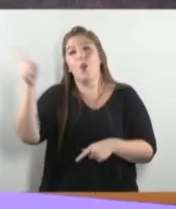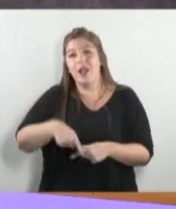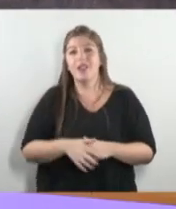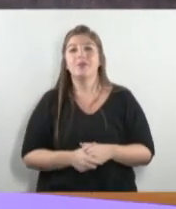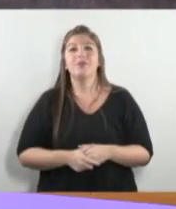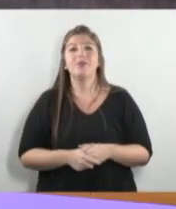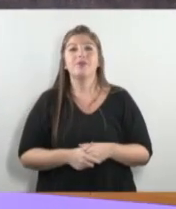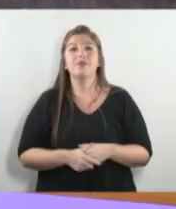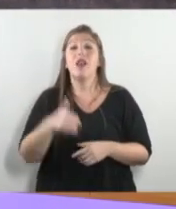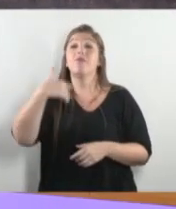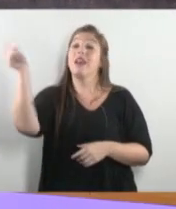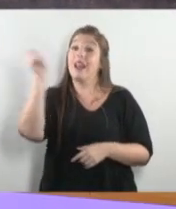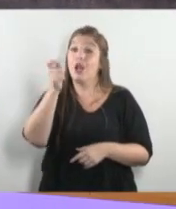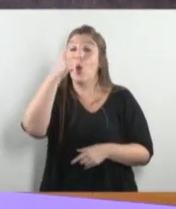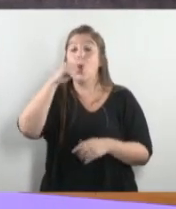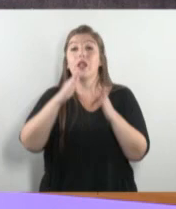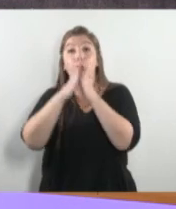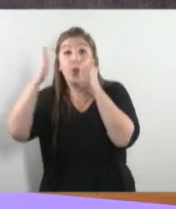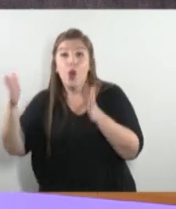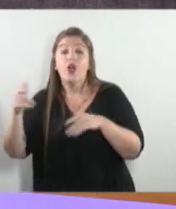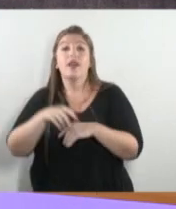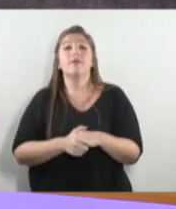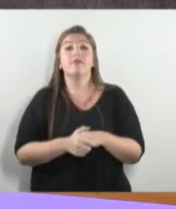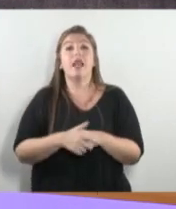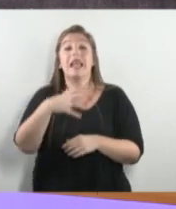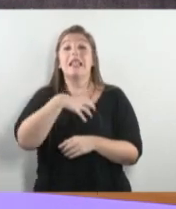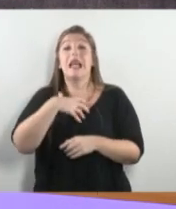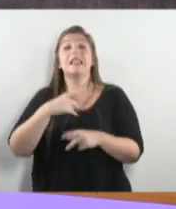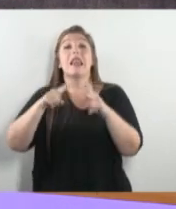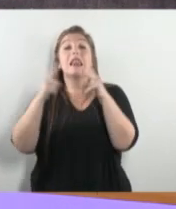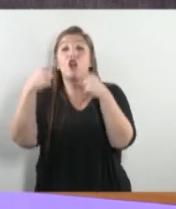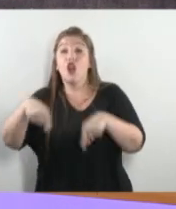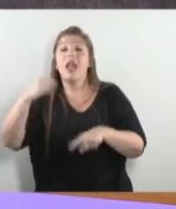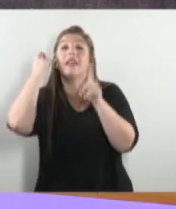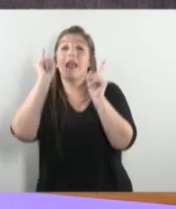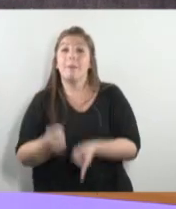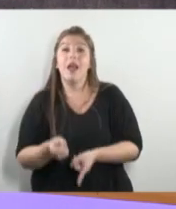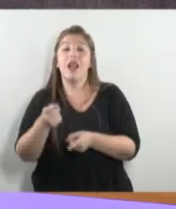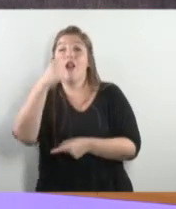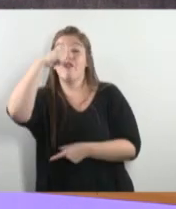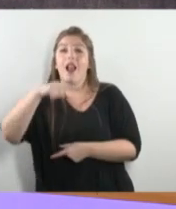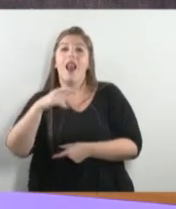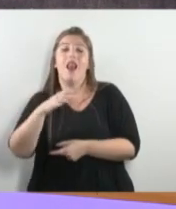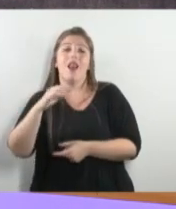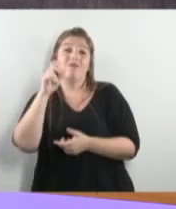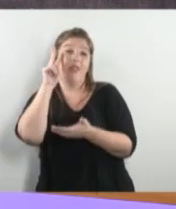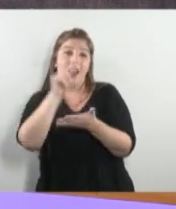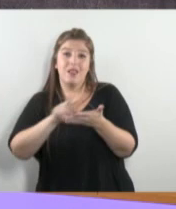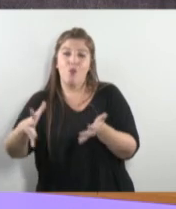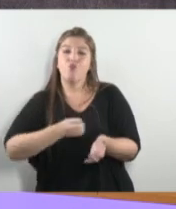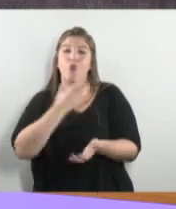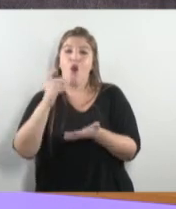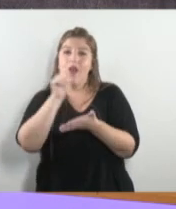Nos vamos al recreo. Último bloque tenemos clase de tecnología y un cierre leyendo poemas de una de las poetas